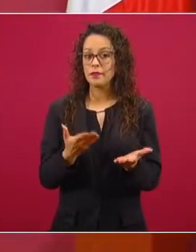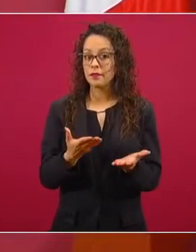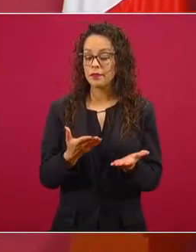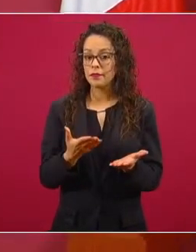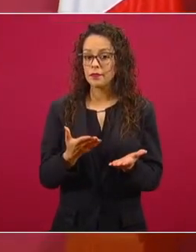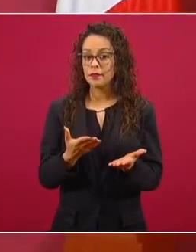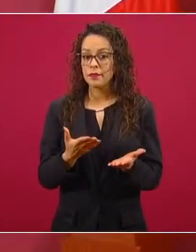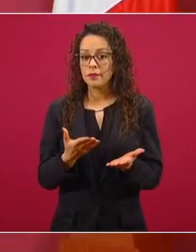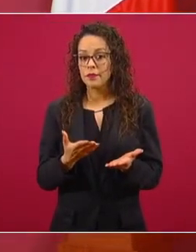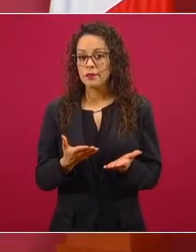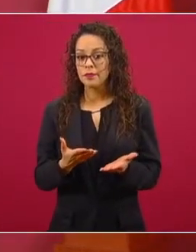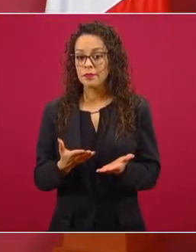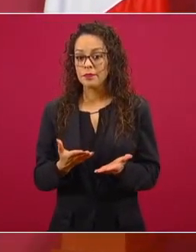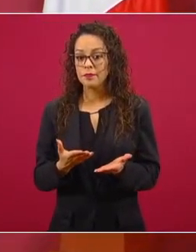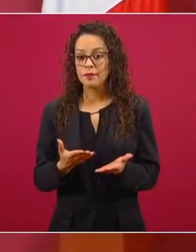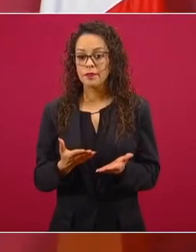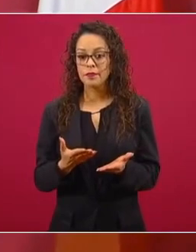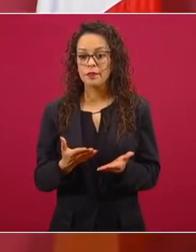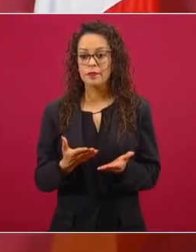muy